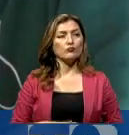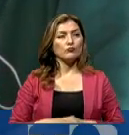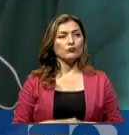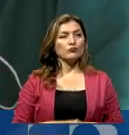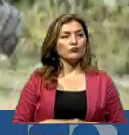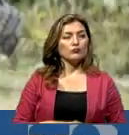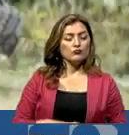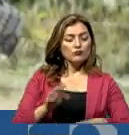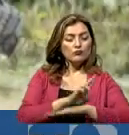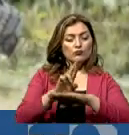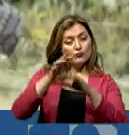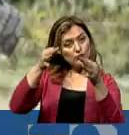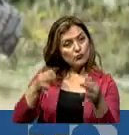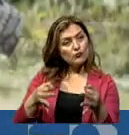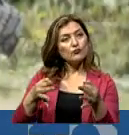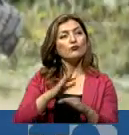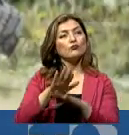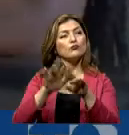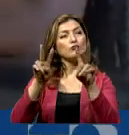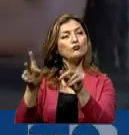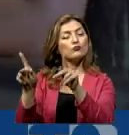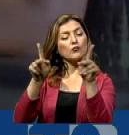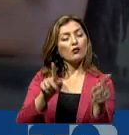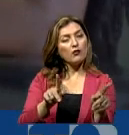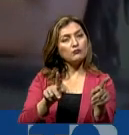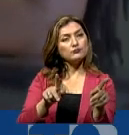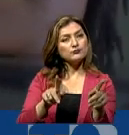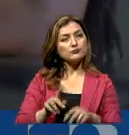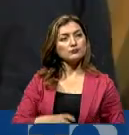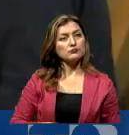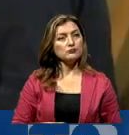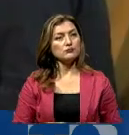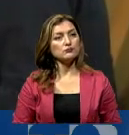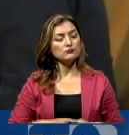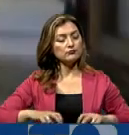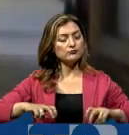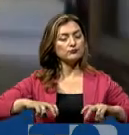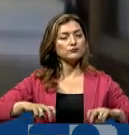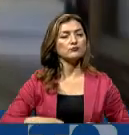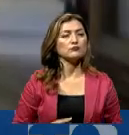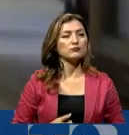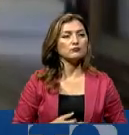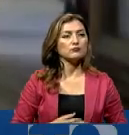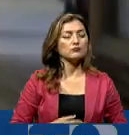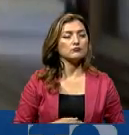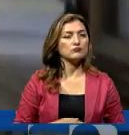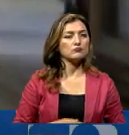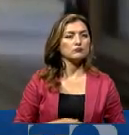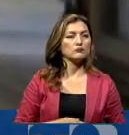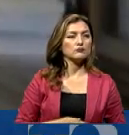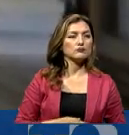confirma el rector de esa casa de estudios quien habló sobre sus planes y también las recientes investigaciones son los